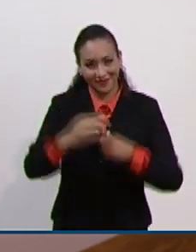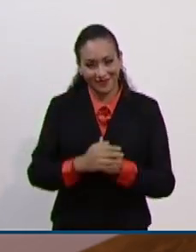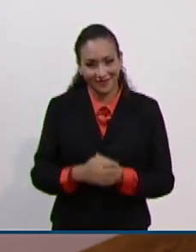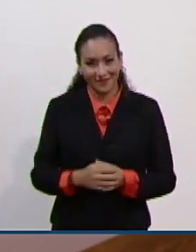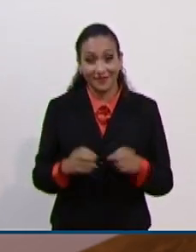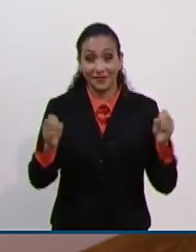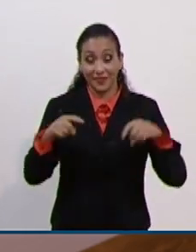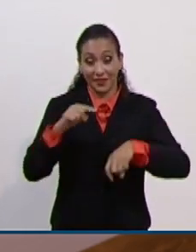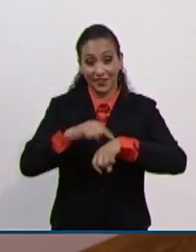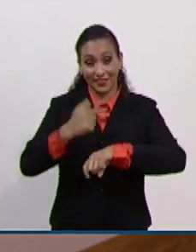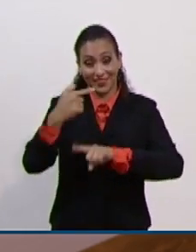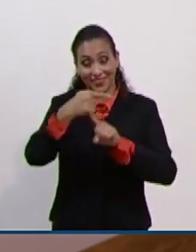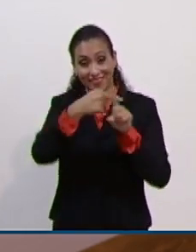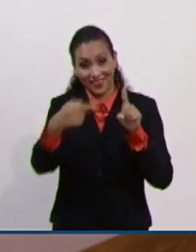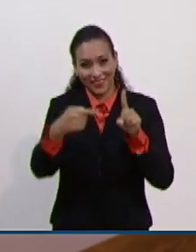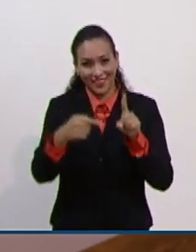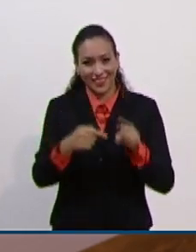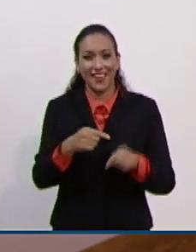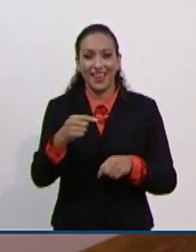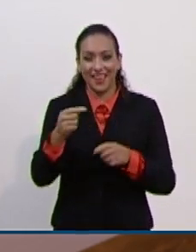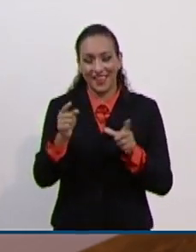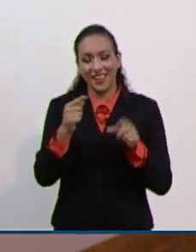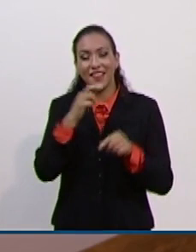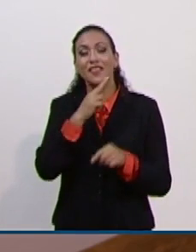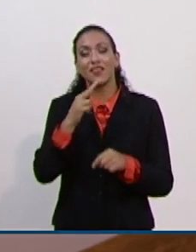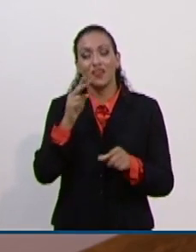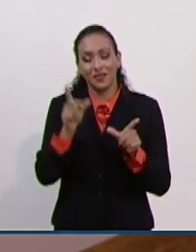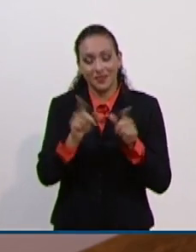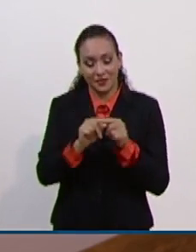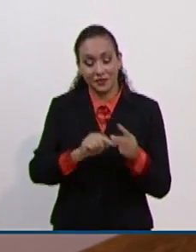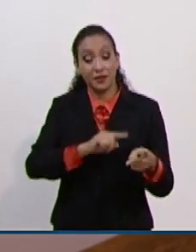Siga a las 19:30 horas nuestro avance informativo y